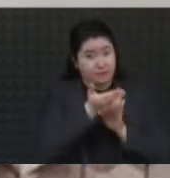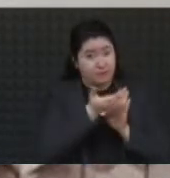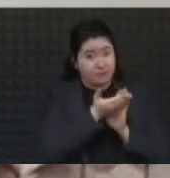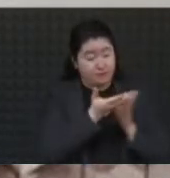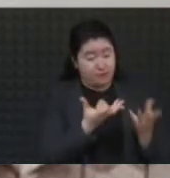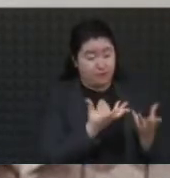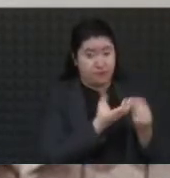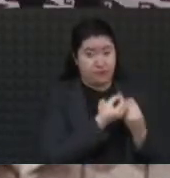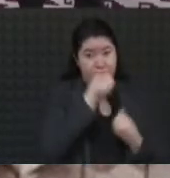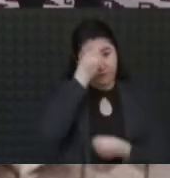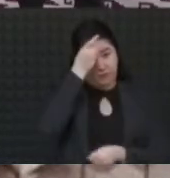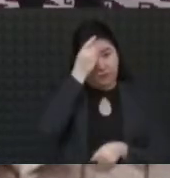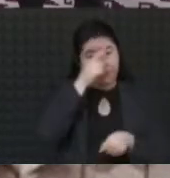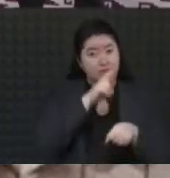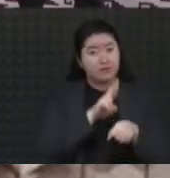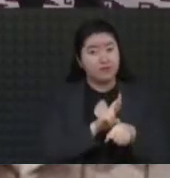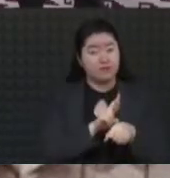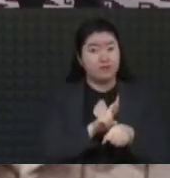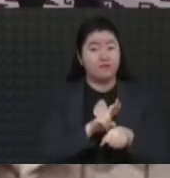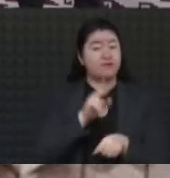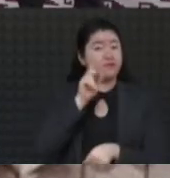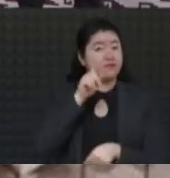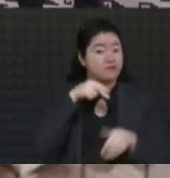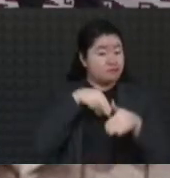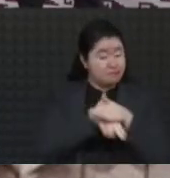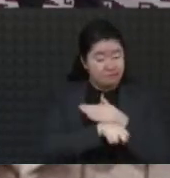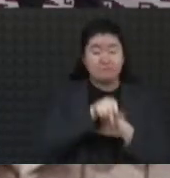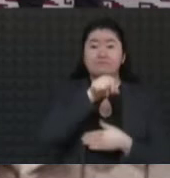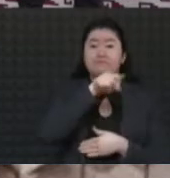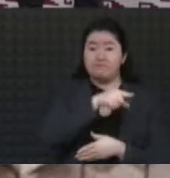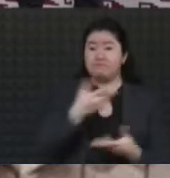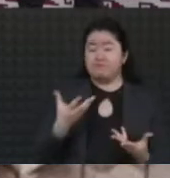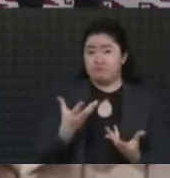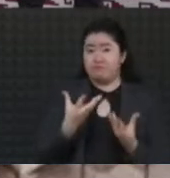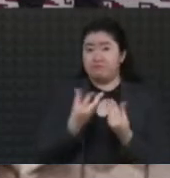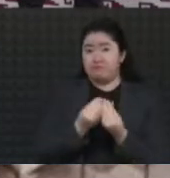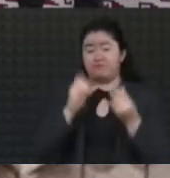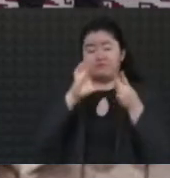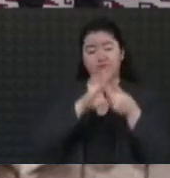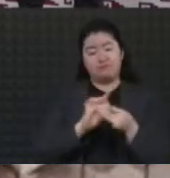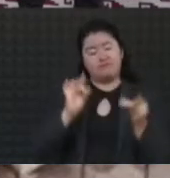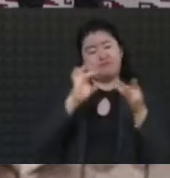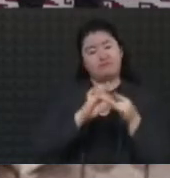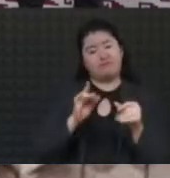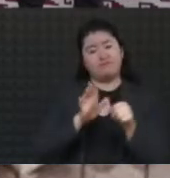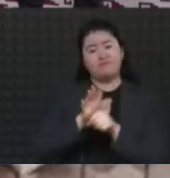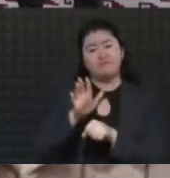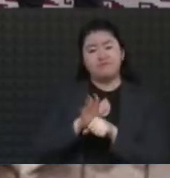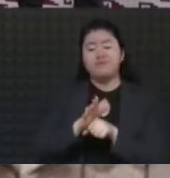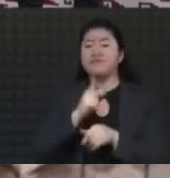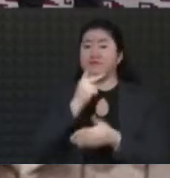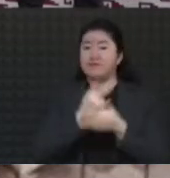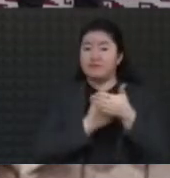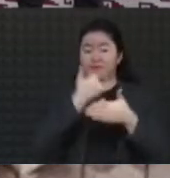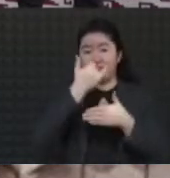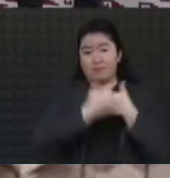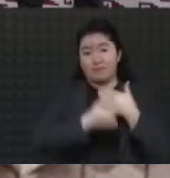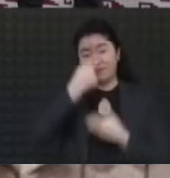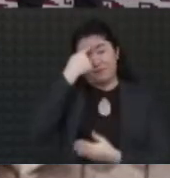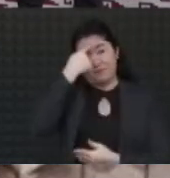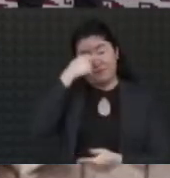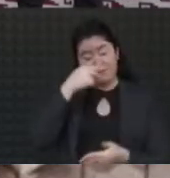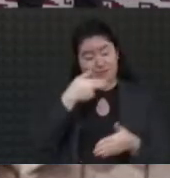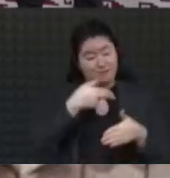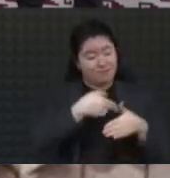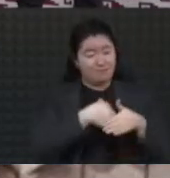del metro quienes vayan mostrando los avances del reforzamiento o del proyecto de reforzamiento, el proyecto ejecutivo de reforzamiento